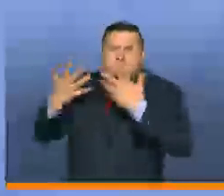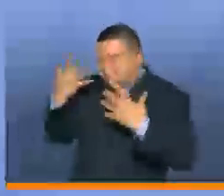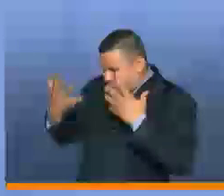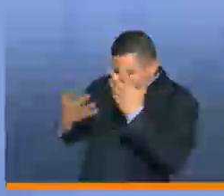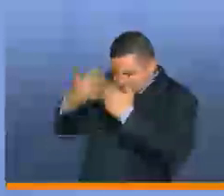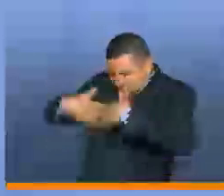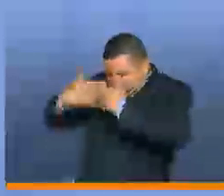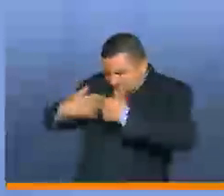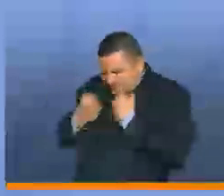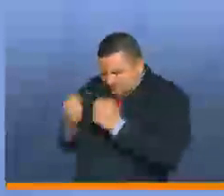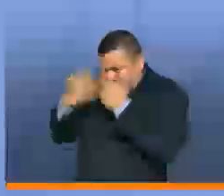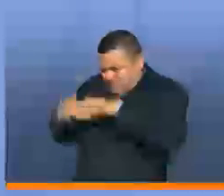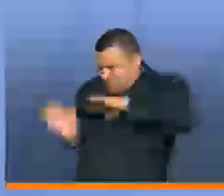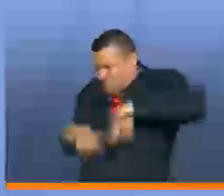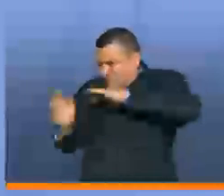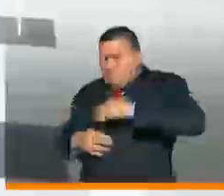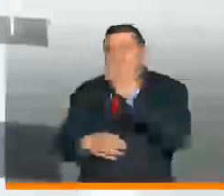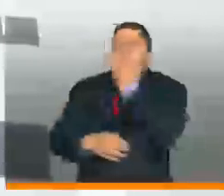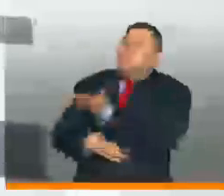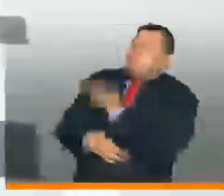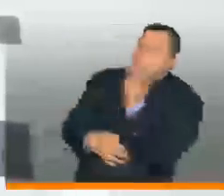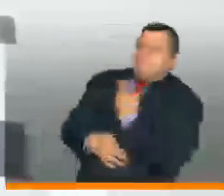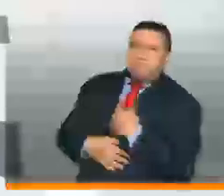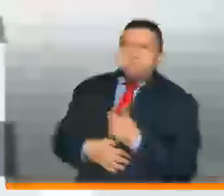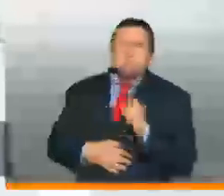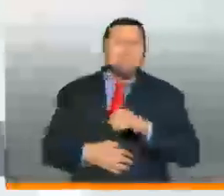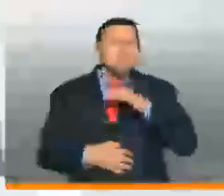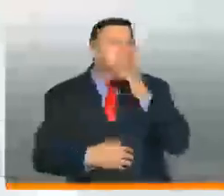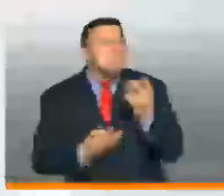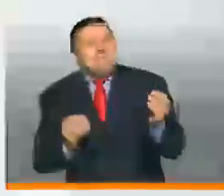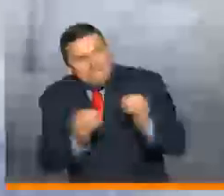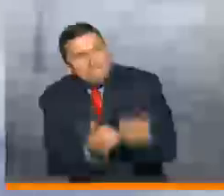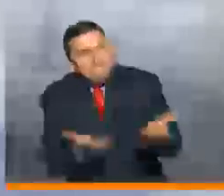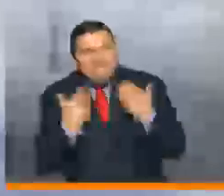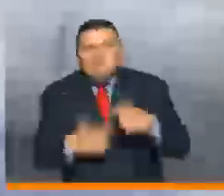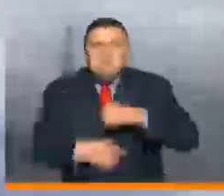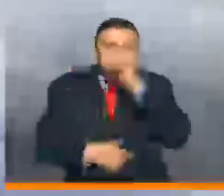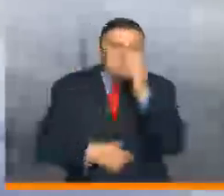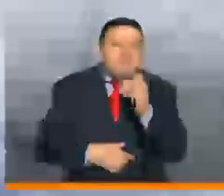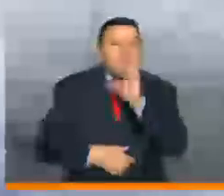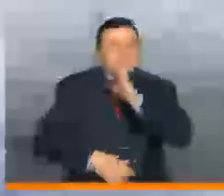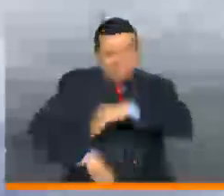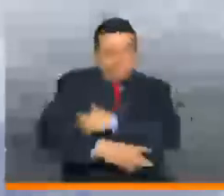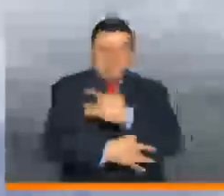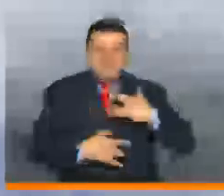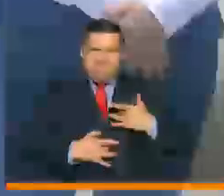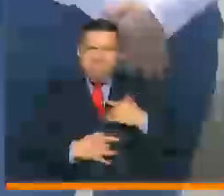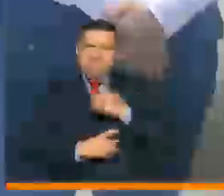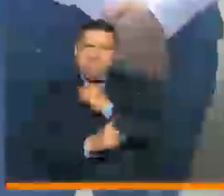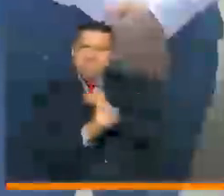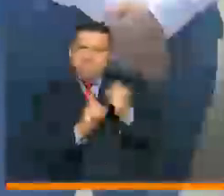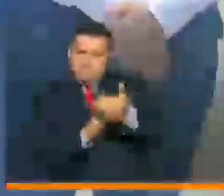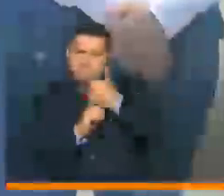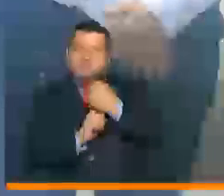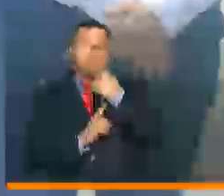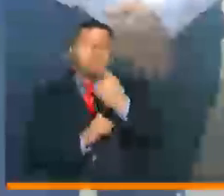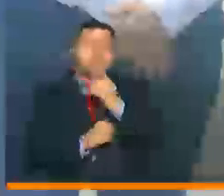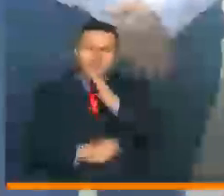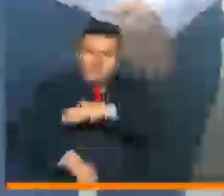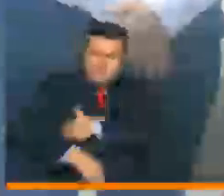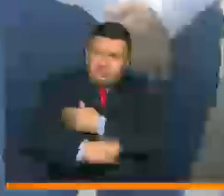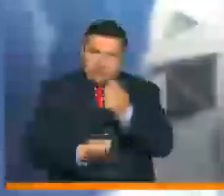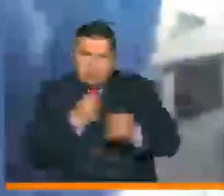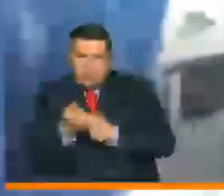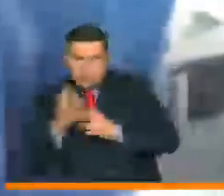momento están haciendo el esfuerzo para atender la demanda. Para mejorar el abastecimiento de oxígeno en el país, el Ministerio de Salud y Protección Social, junto con el